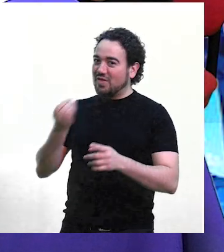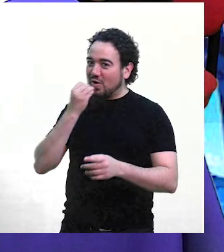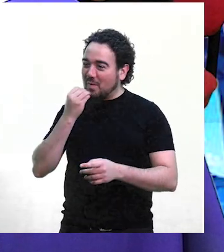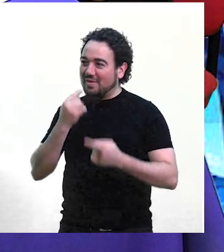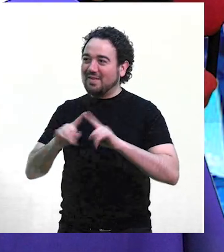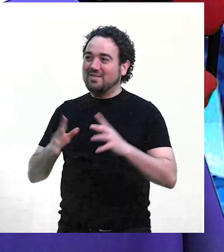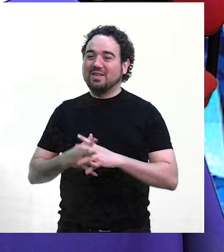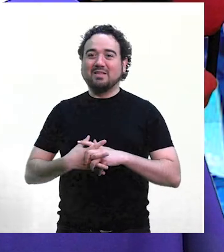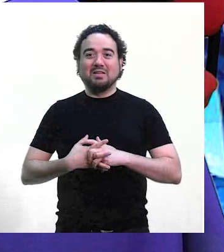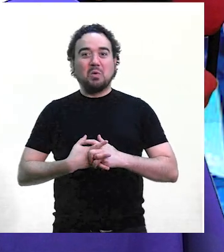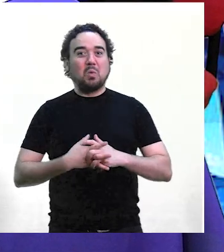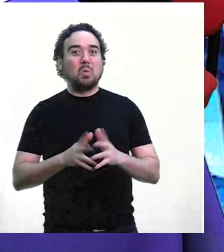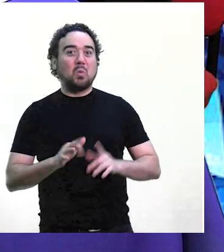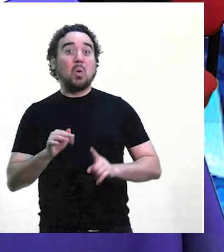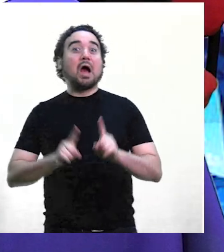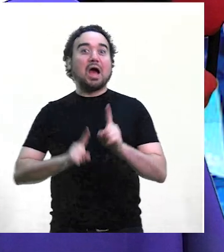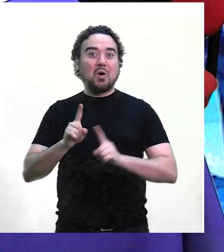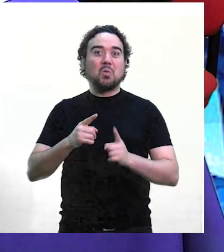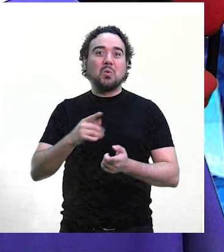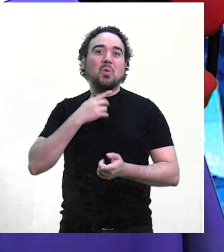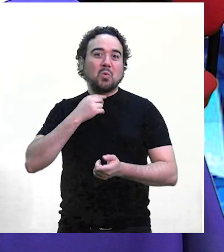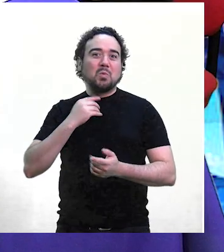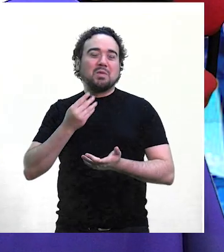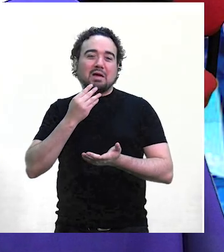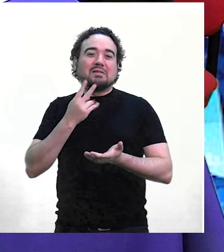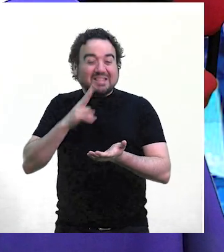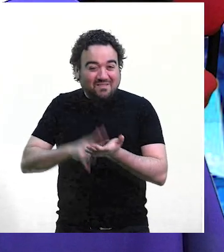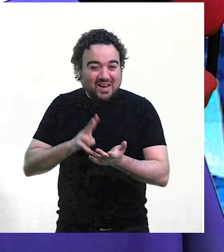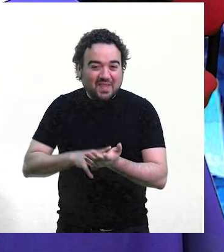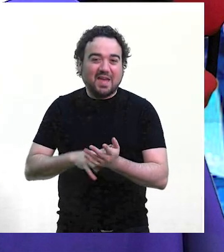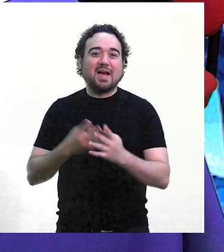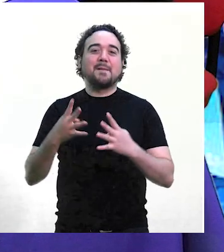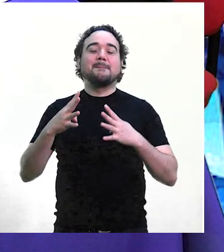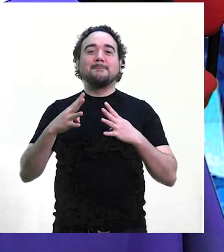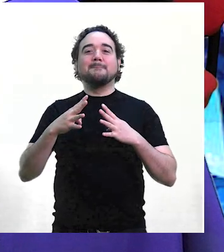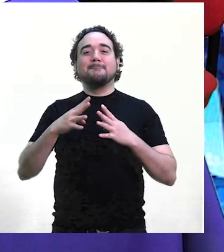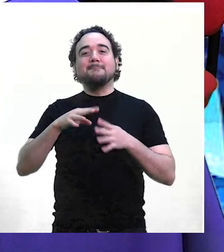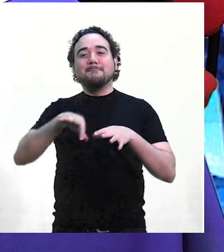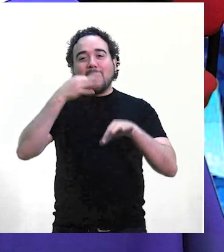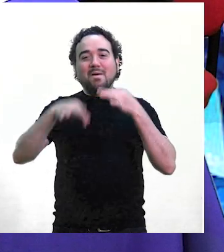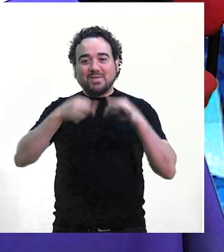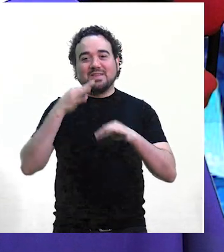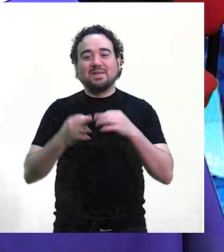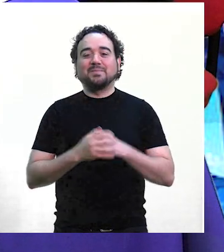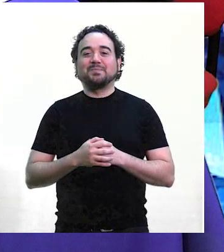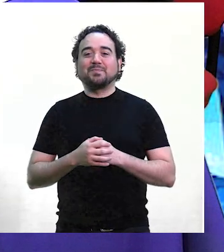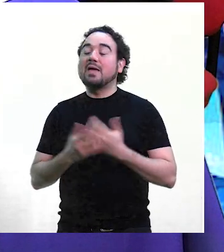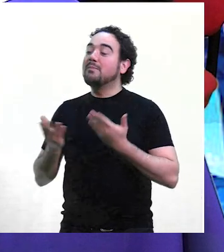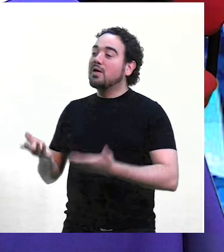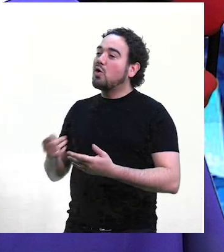la diferencia de ese tipo de comida. ¿Eh? Como Totalmente. que uno quiere, no, quiero papas fritas de verdad. Deberíamos hacer Sí. un movimiento pro papas fritas. Sí.